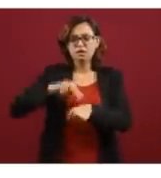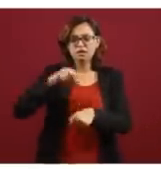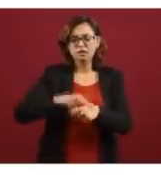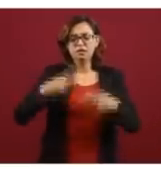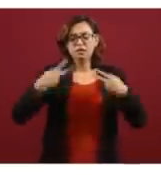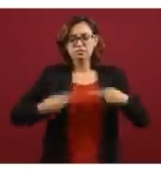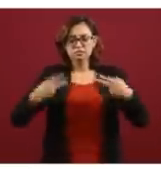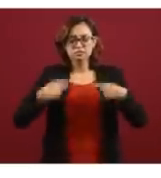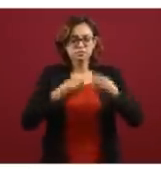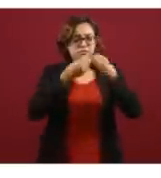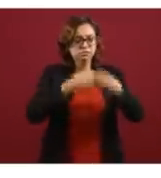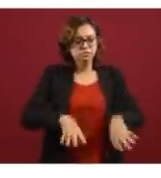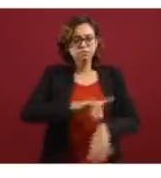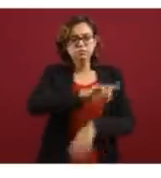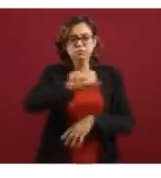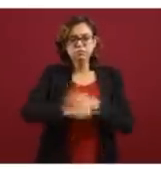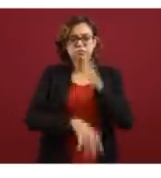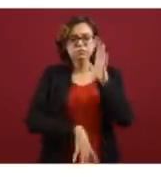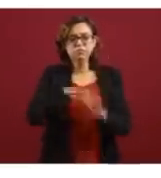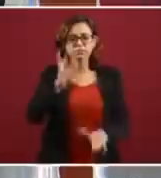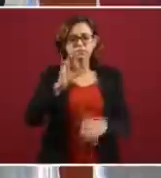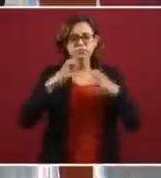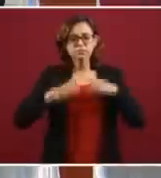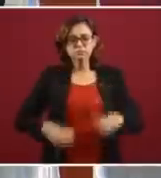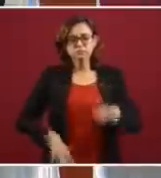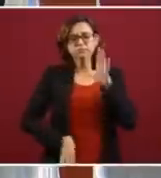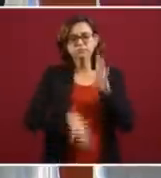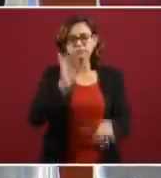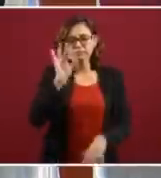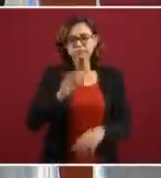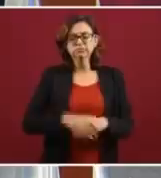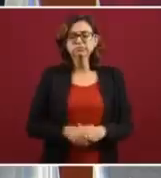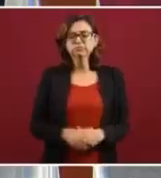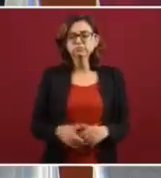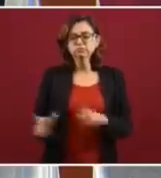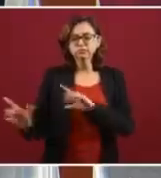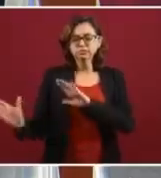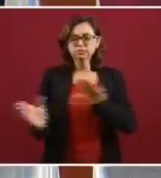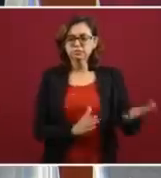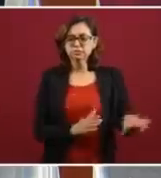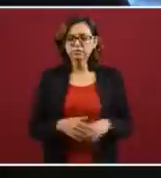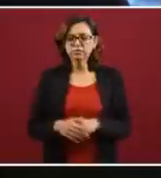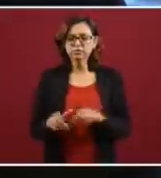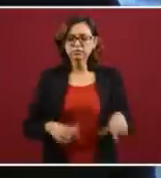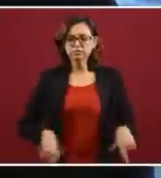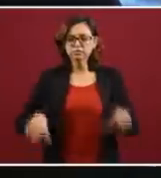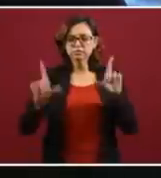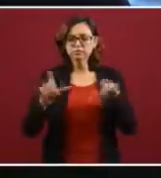localizadas, cuerpos recuperados, etcétera. La que sigue, por favor.